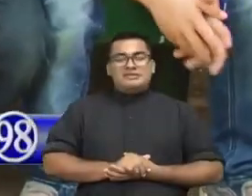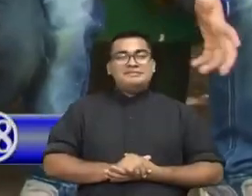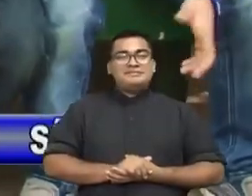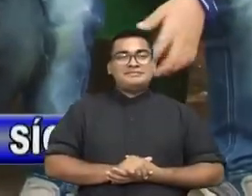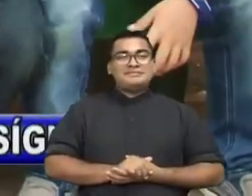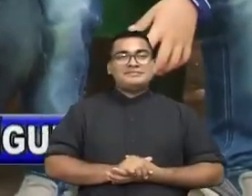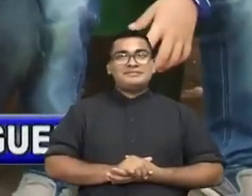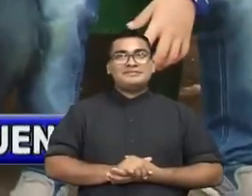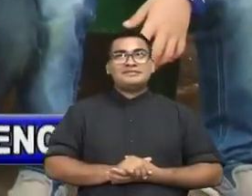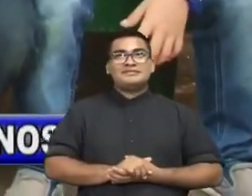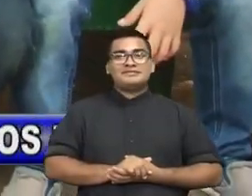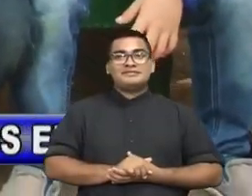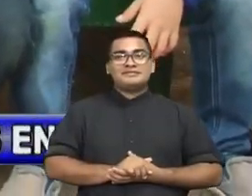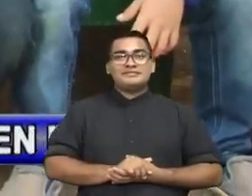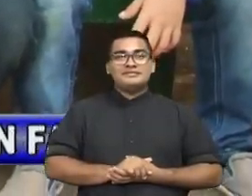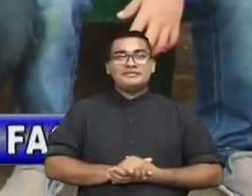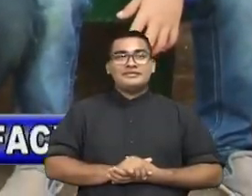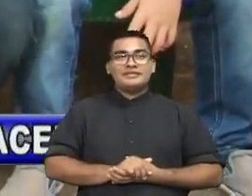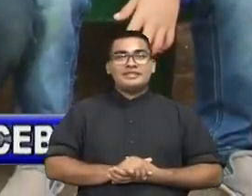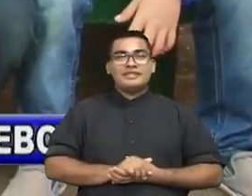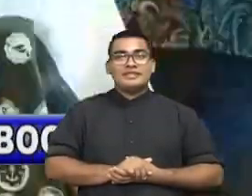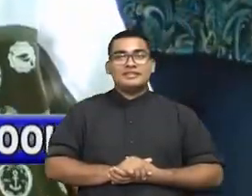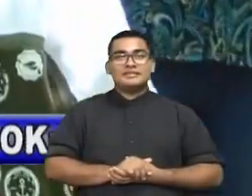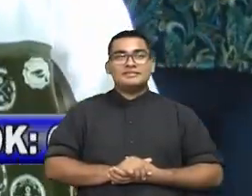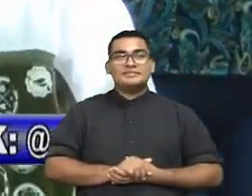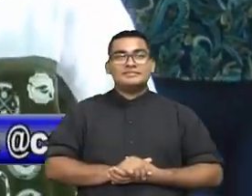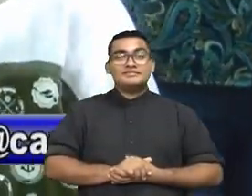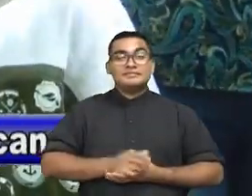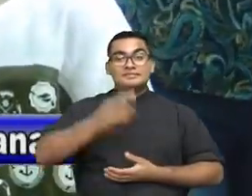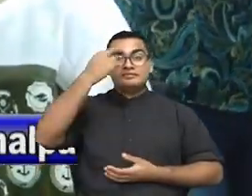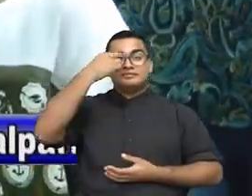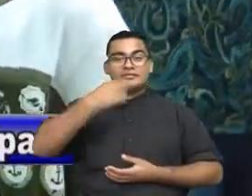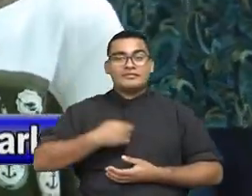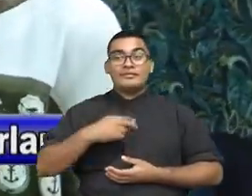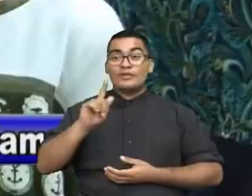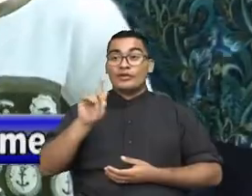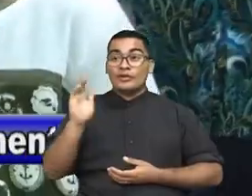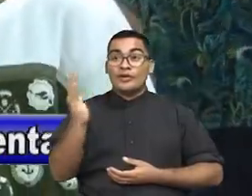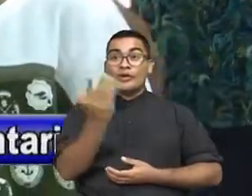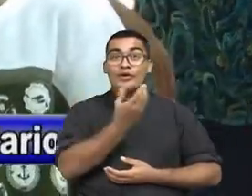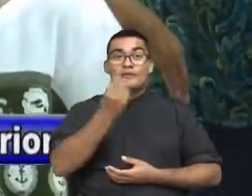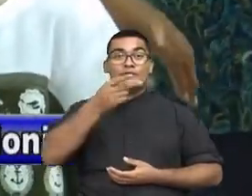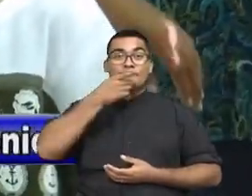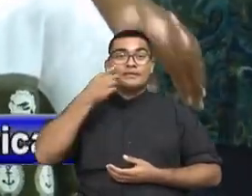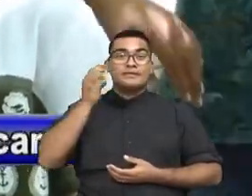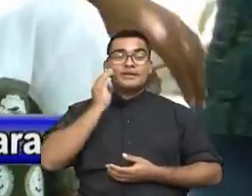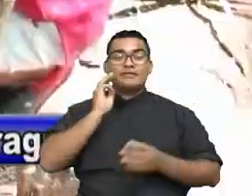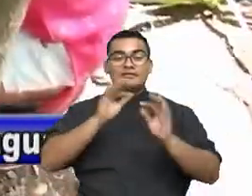Es responsabilidad de todos los padres de familia cuidar a nuestros niños y niñas para evitar hechos